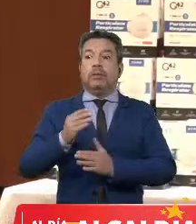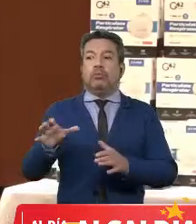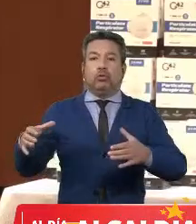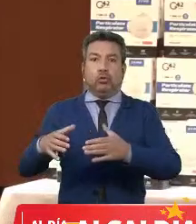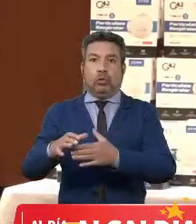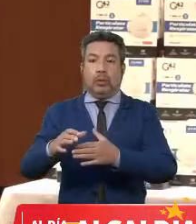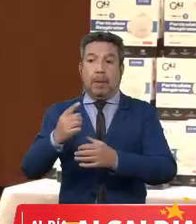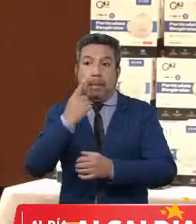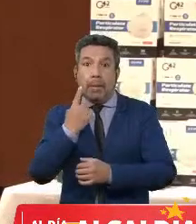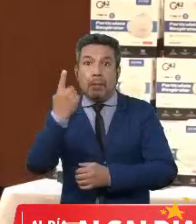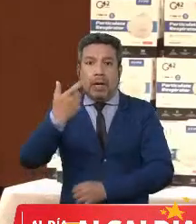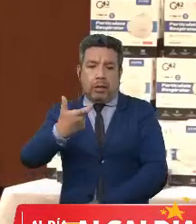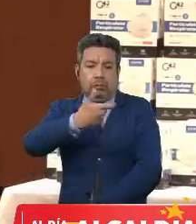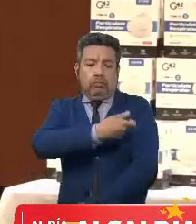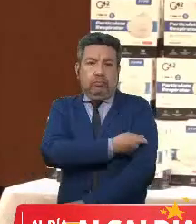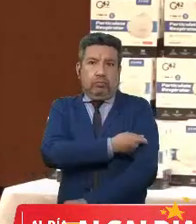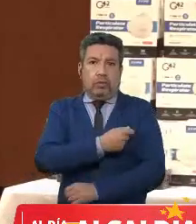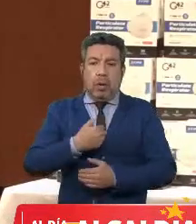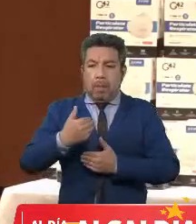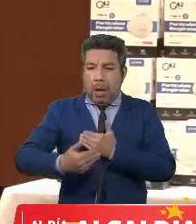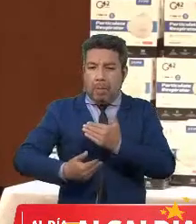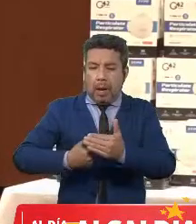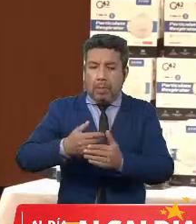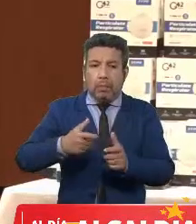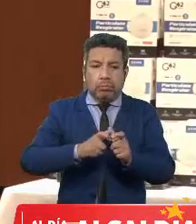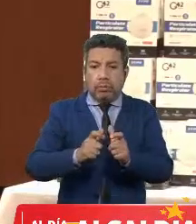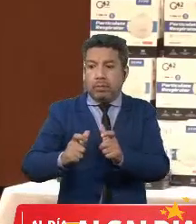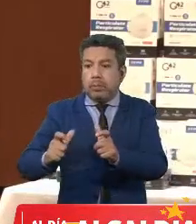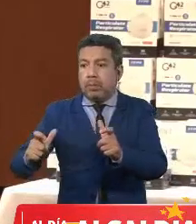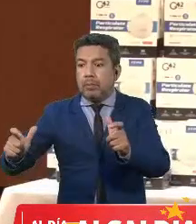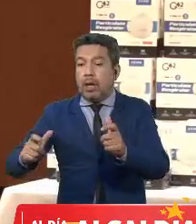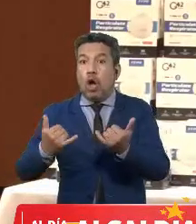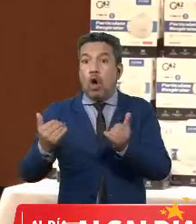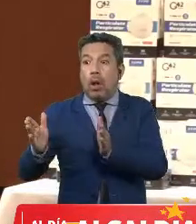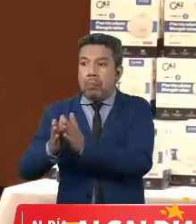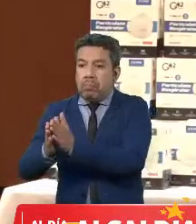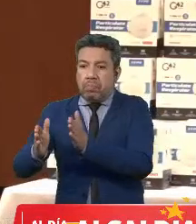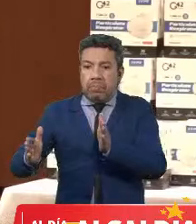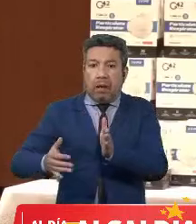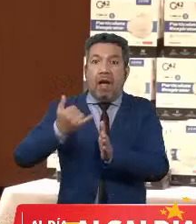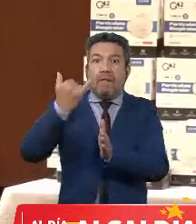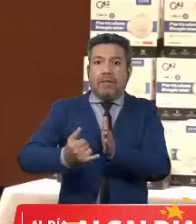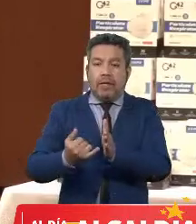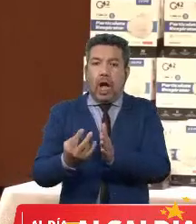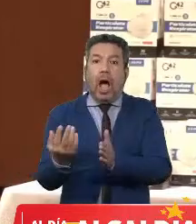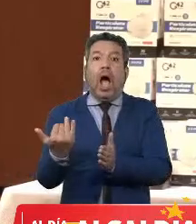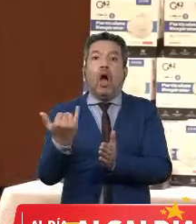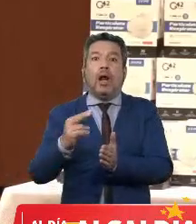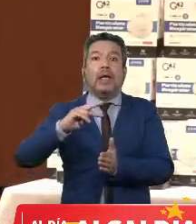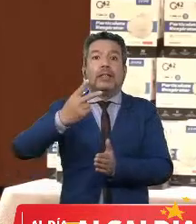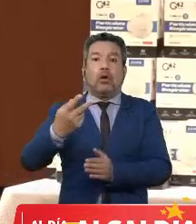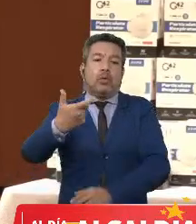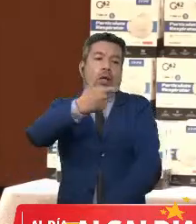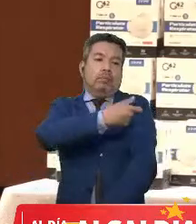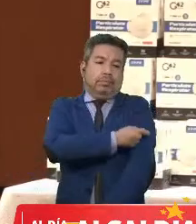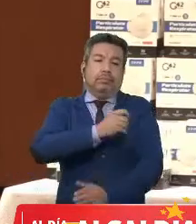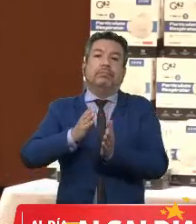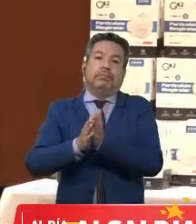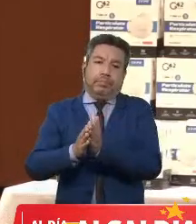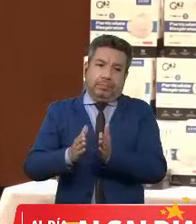primera dosis, hemos venido vacunándolos. Hoy se cumple entonces el periodo en el que debemos empezar a aplicar su segunda